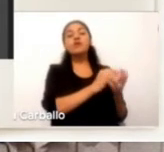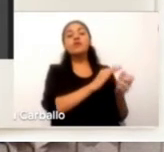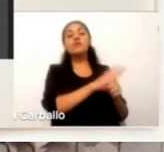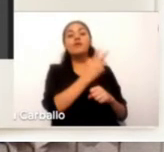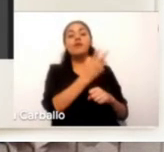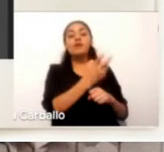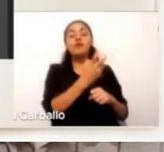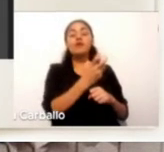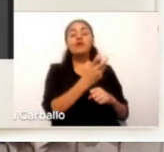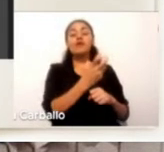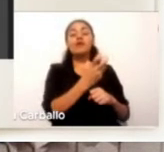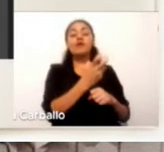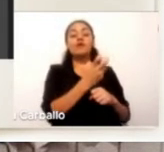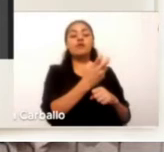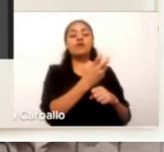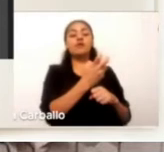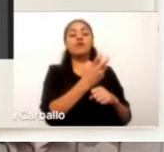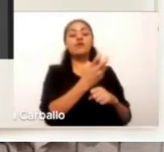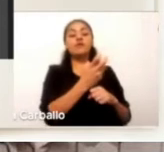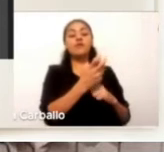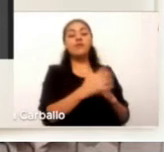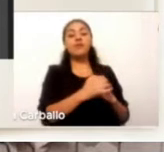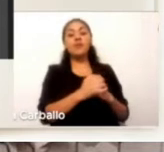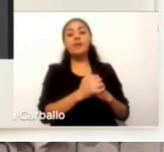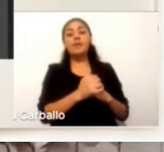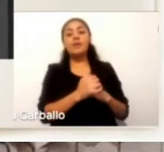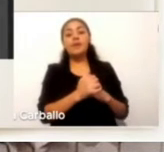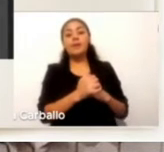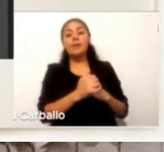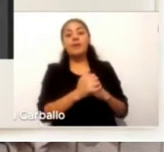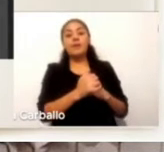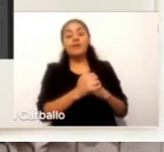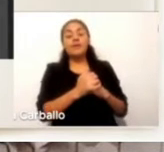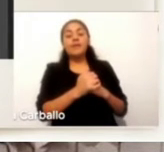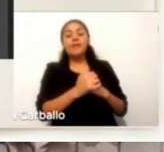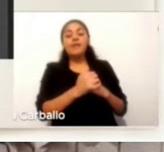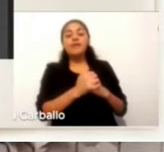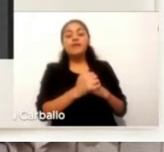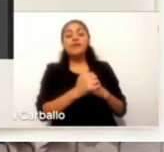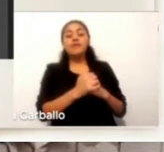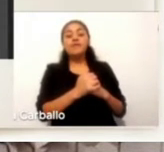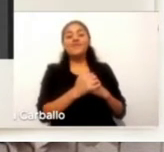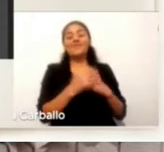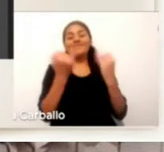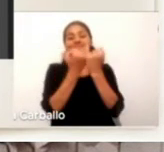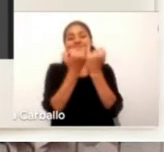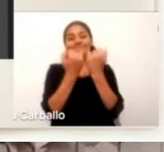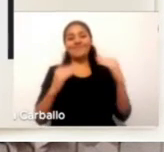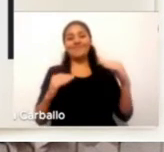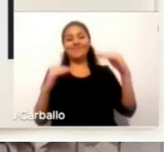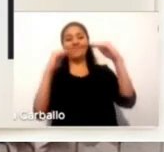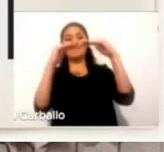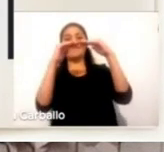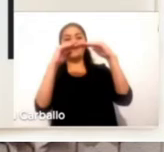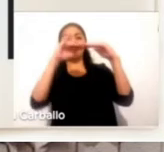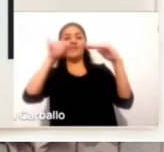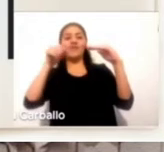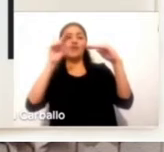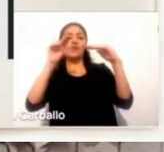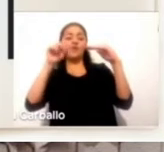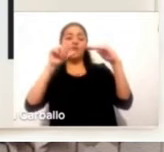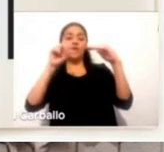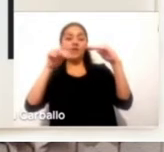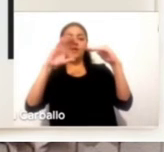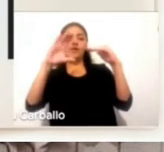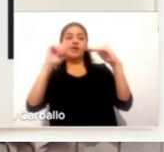al derecho político electoral de ser votado en condiciones de igualdad de Juan Carlos Loera de la Rosa. Al respecto,